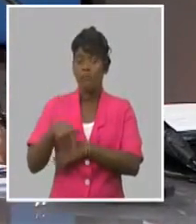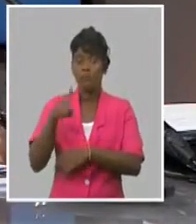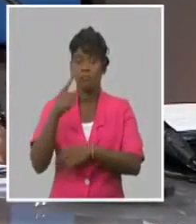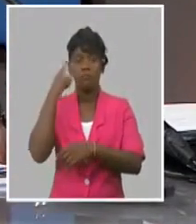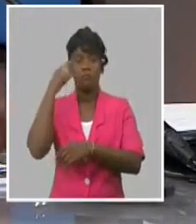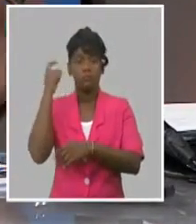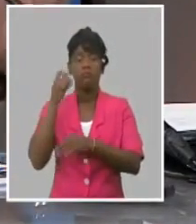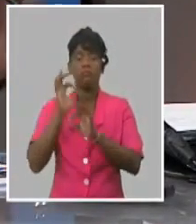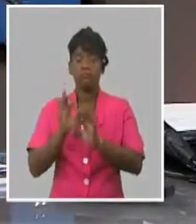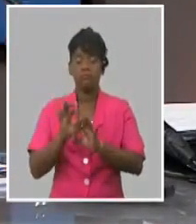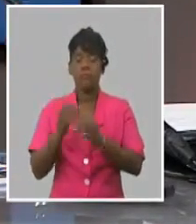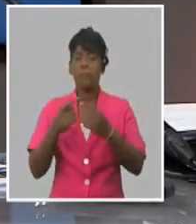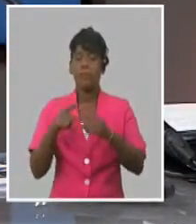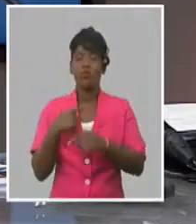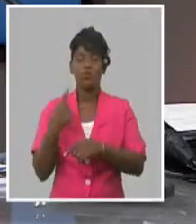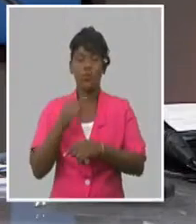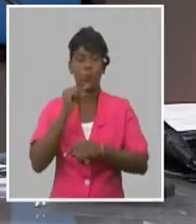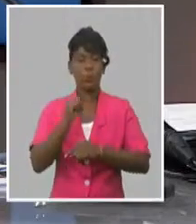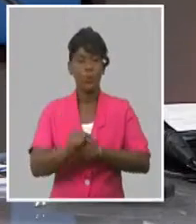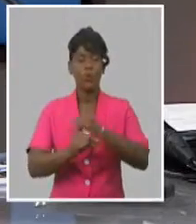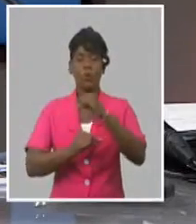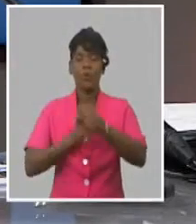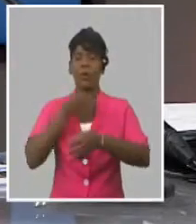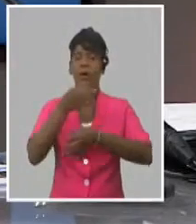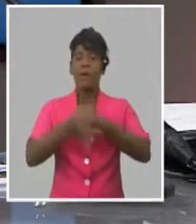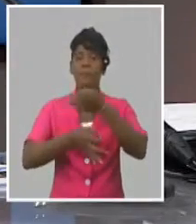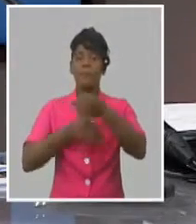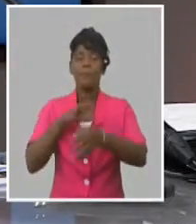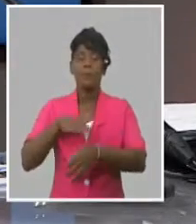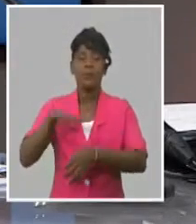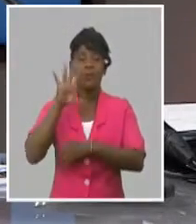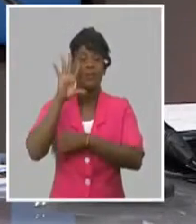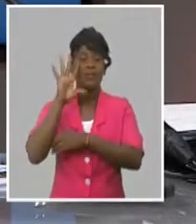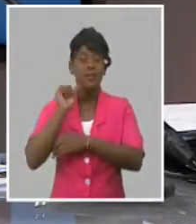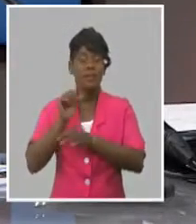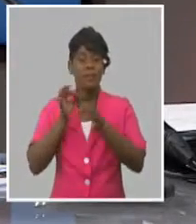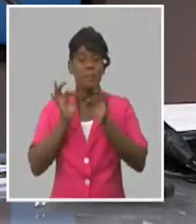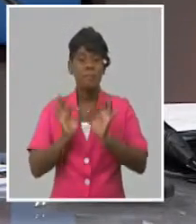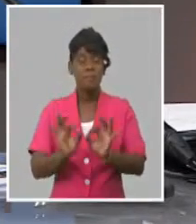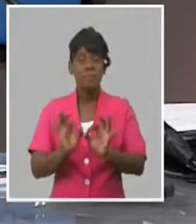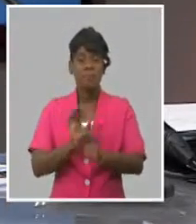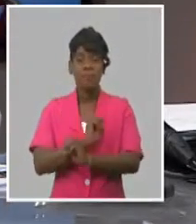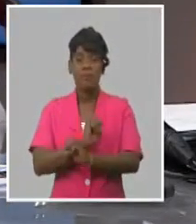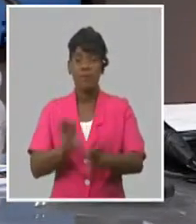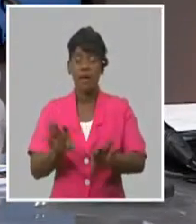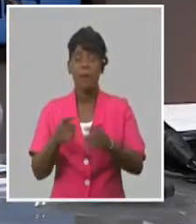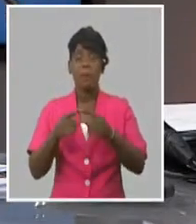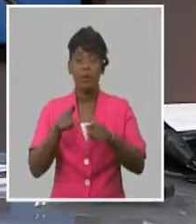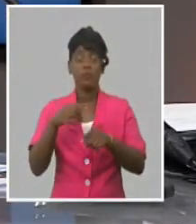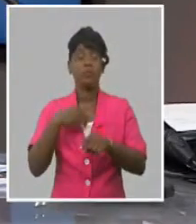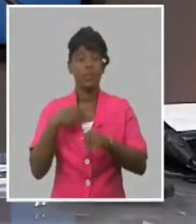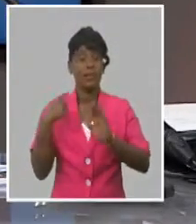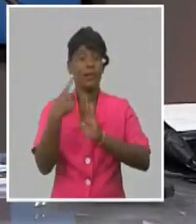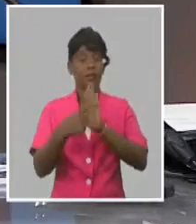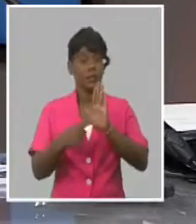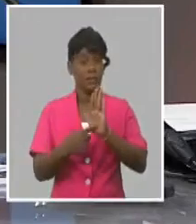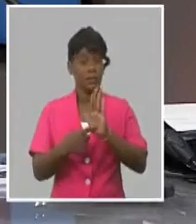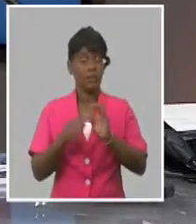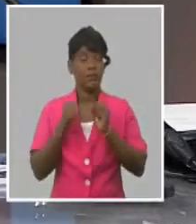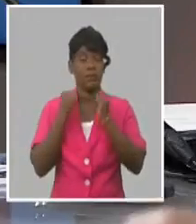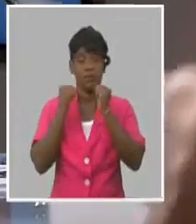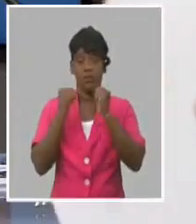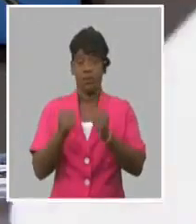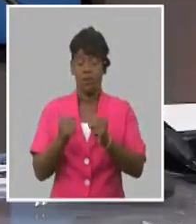es tratar de dar una primera idea conceptual de qué significa este problema y cuáles son las características